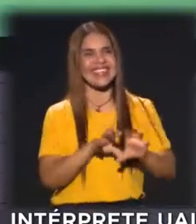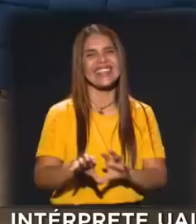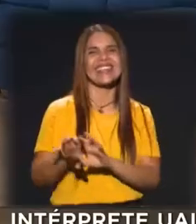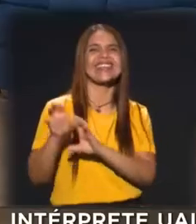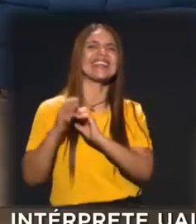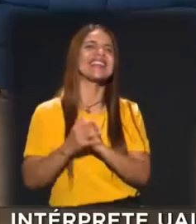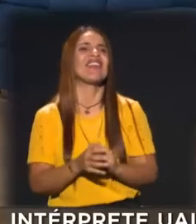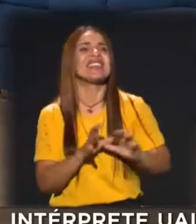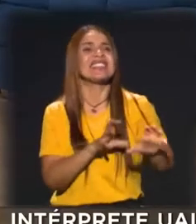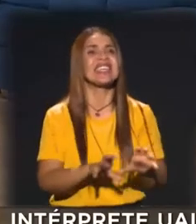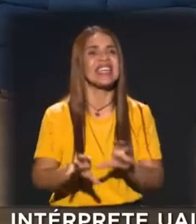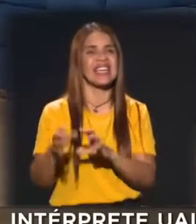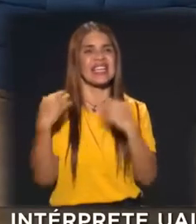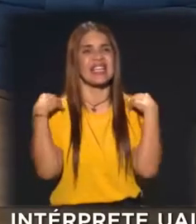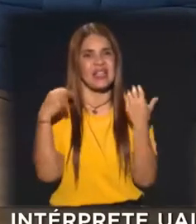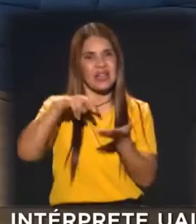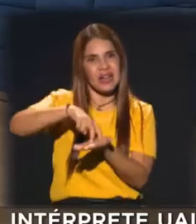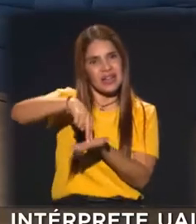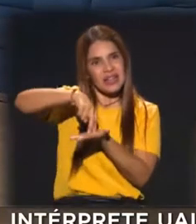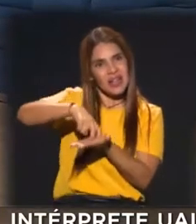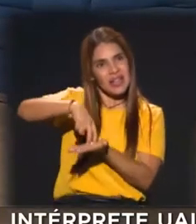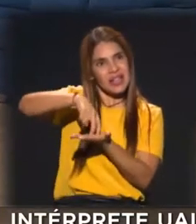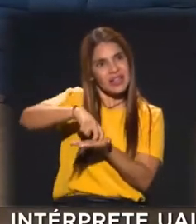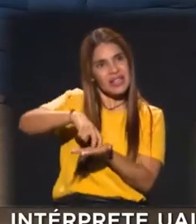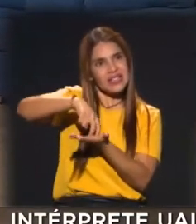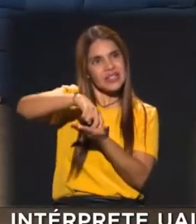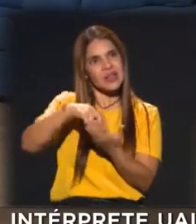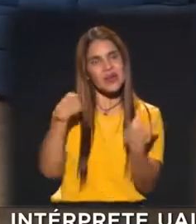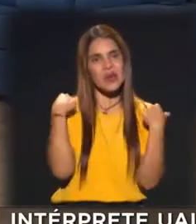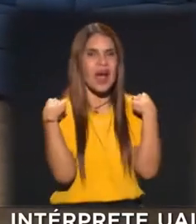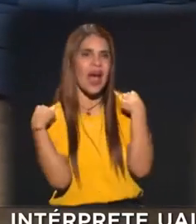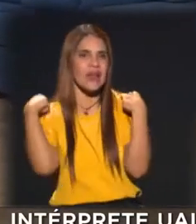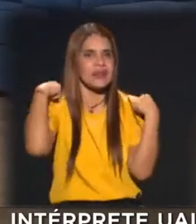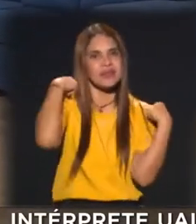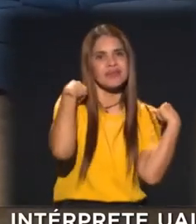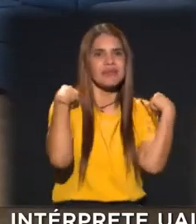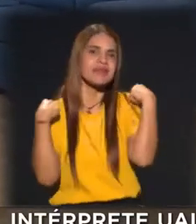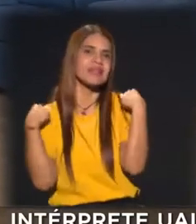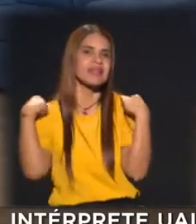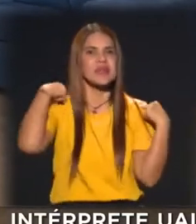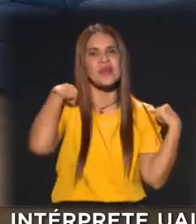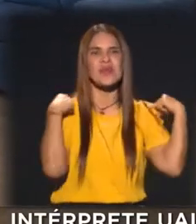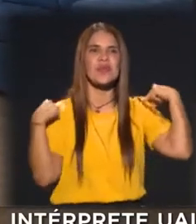Amplitud, flexión de rodilla. Y hago esto para los lados, derecha, izquierda.